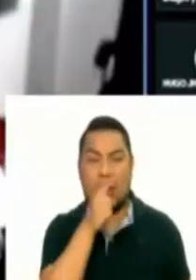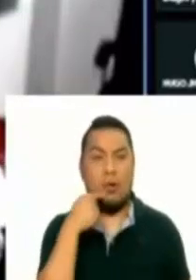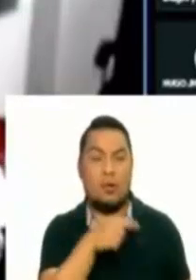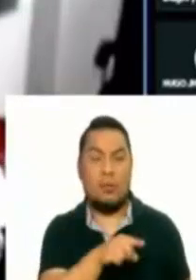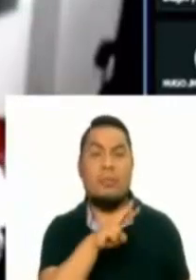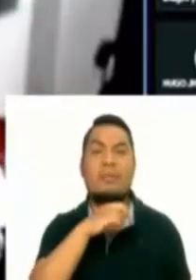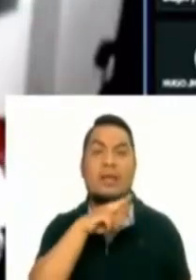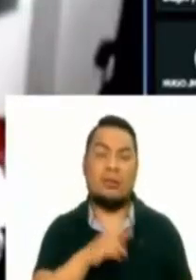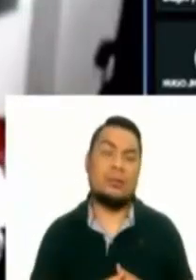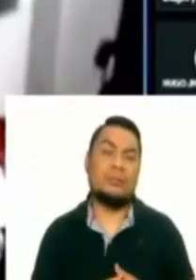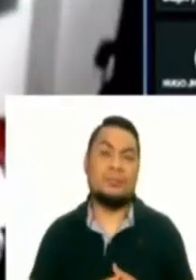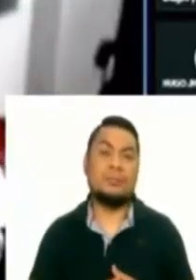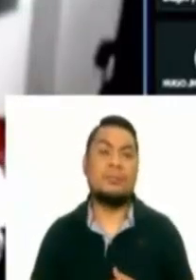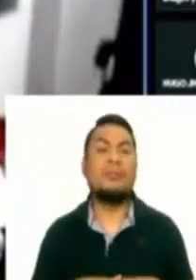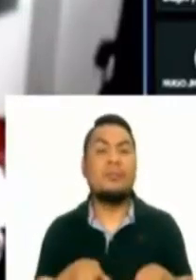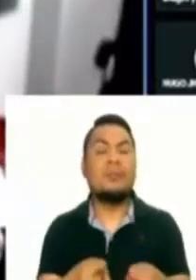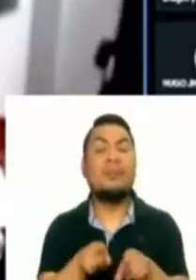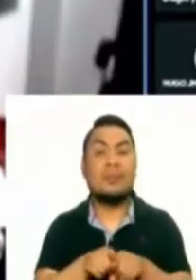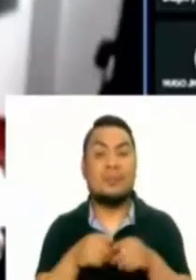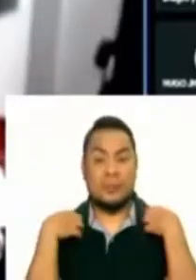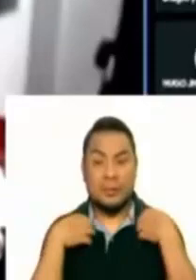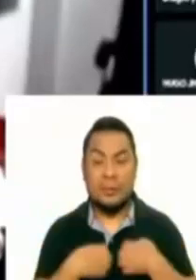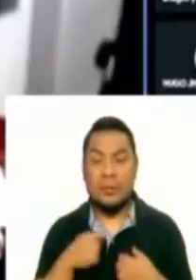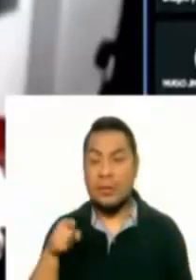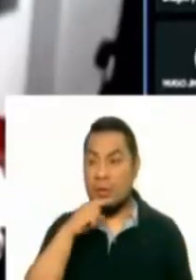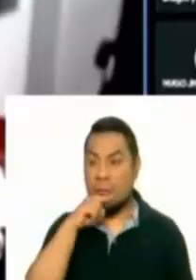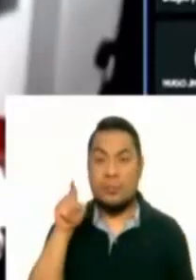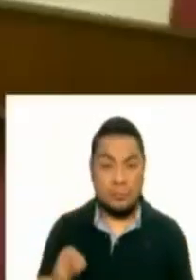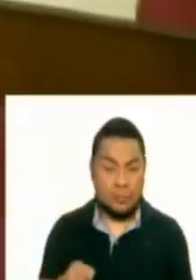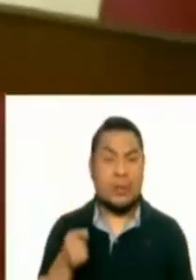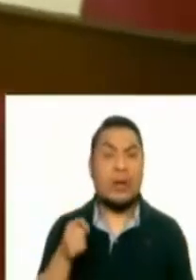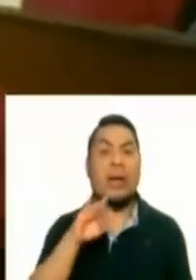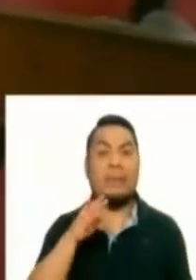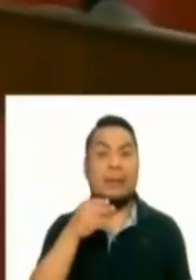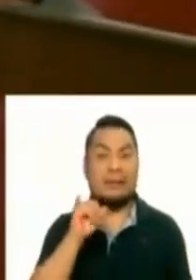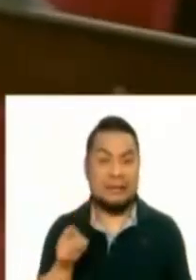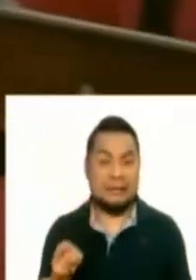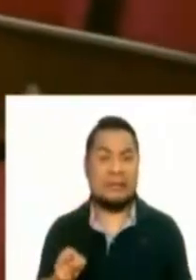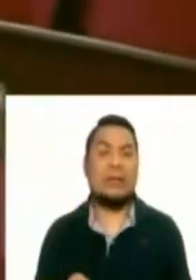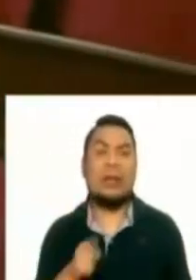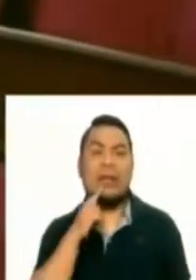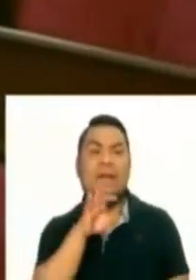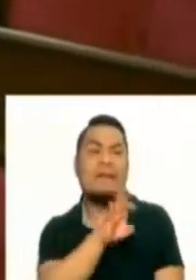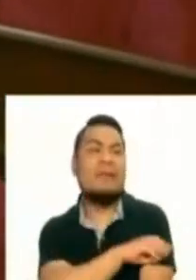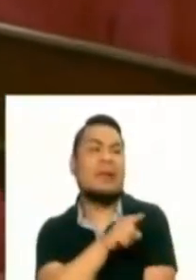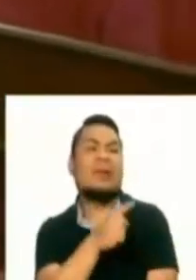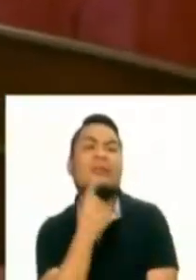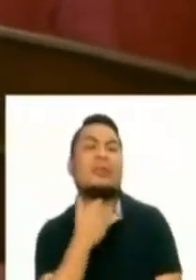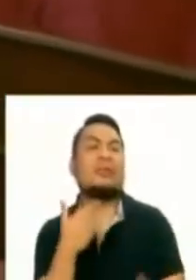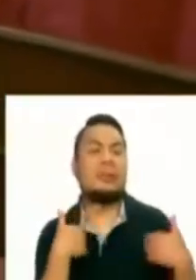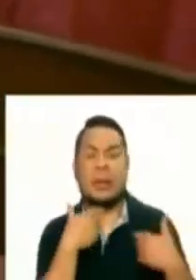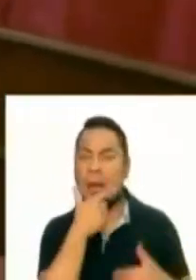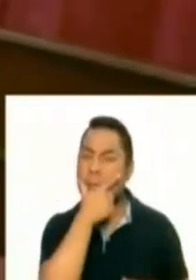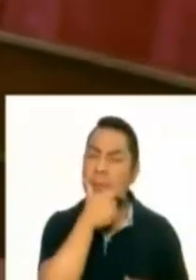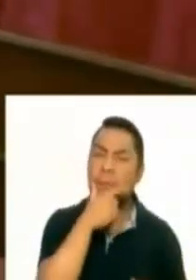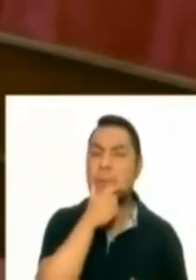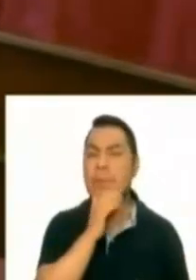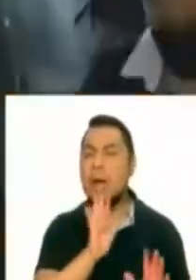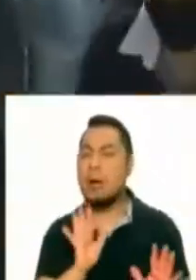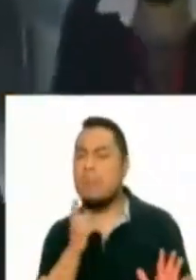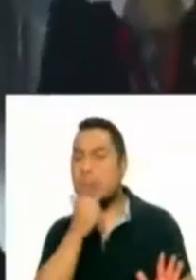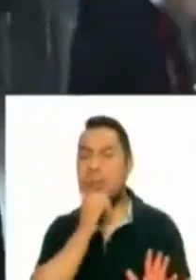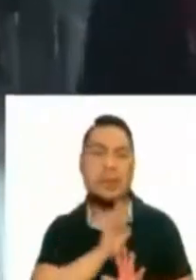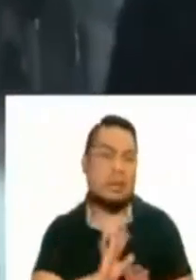36 meses de impedimento de salida para la primera dama Lilia Paredes. Recordemos que se